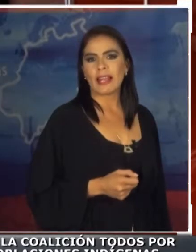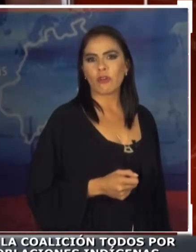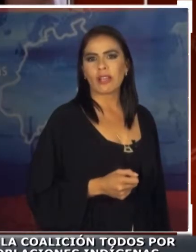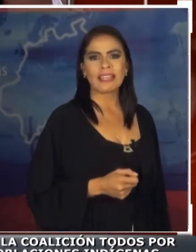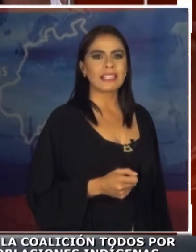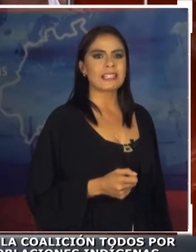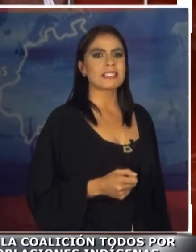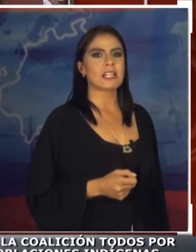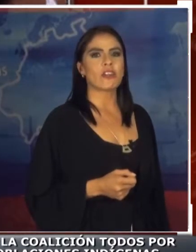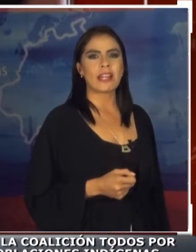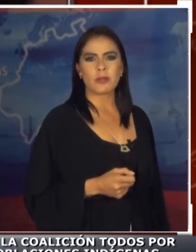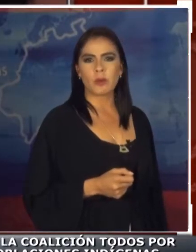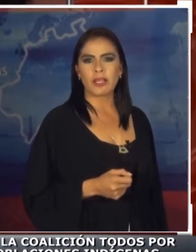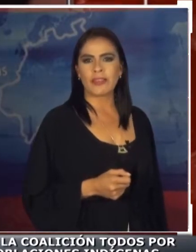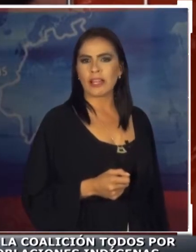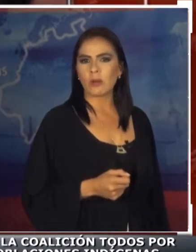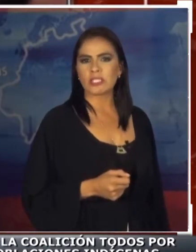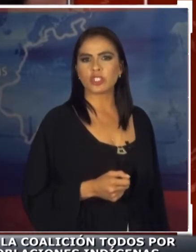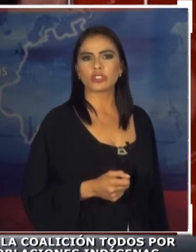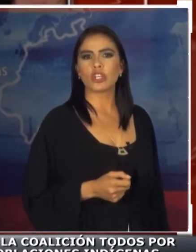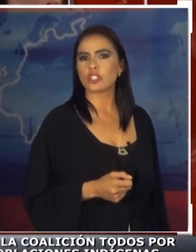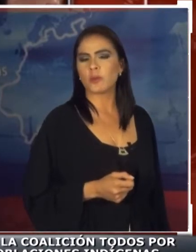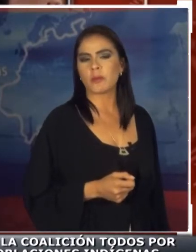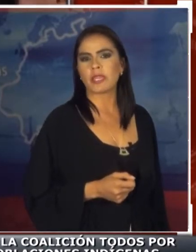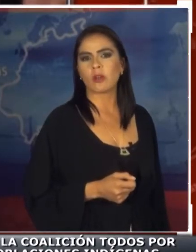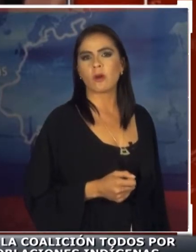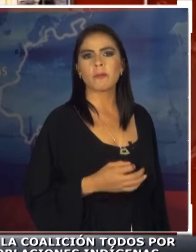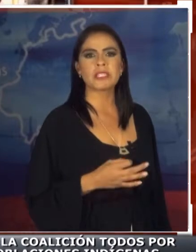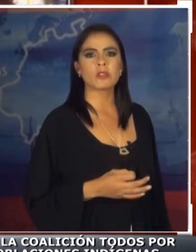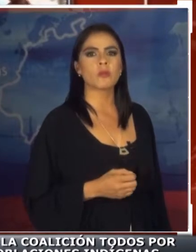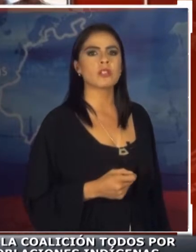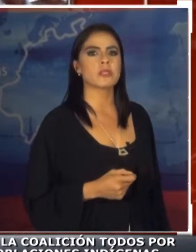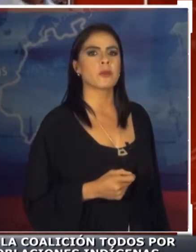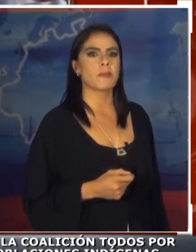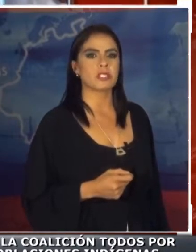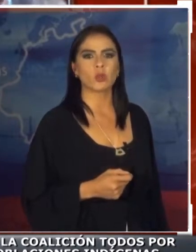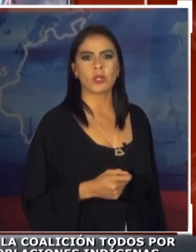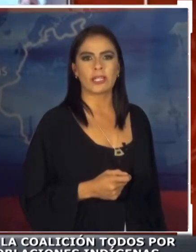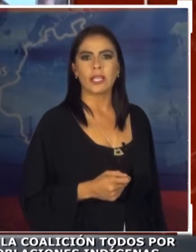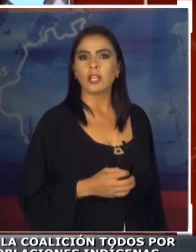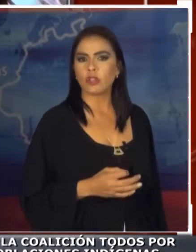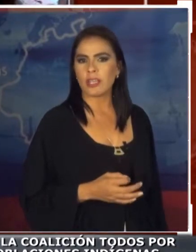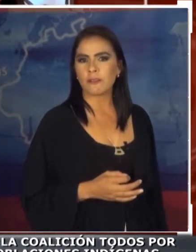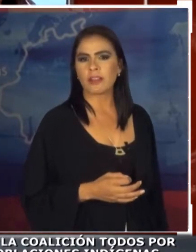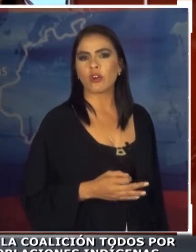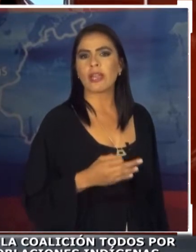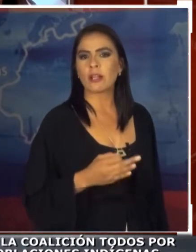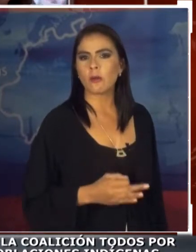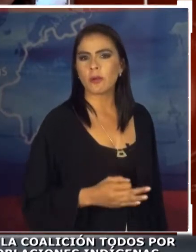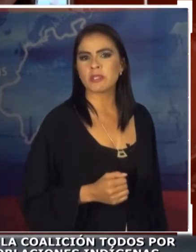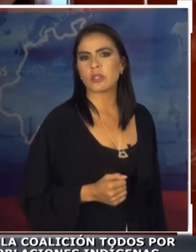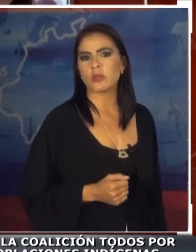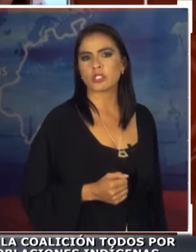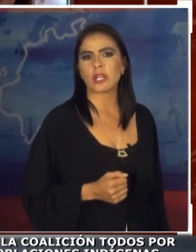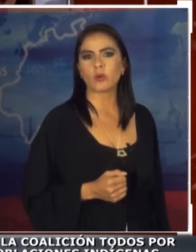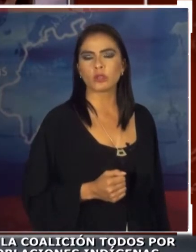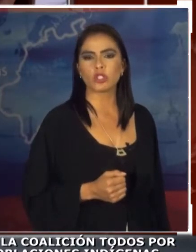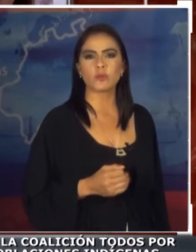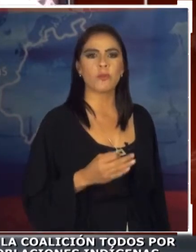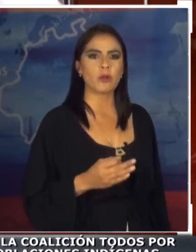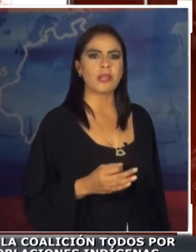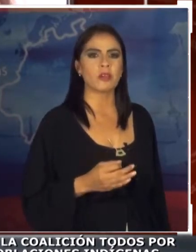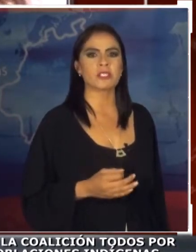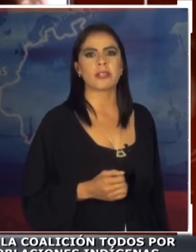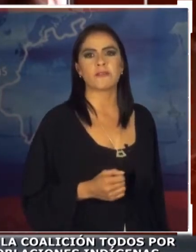delgado candidata al senado de la república de la coalición todos por méxico visitó el municipio de epazoyucan donde refrendó el compromiso de luchar